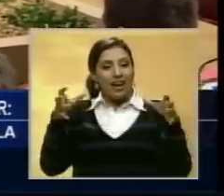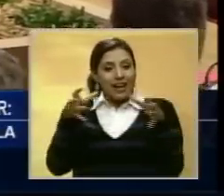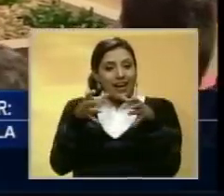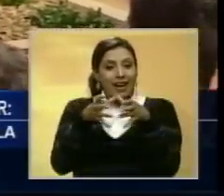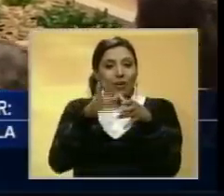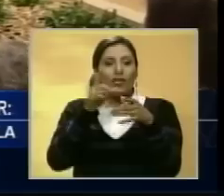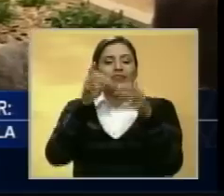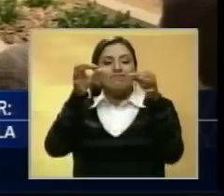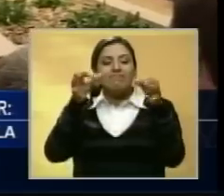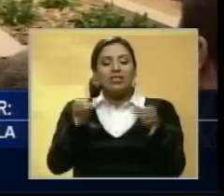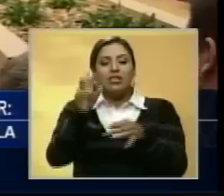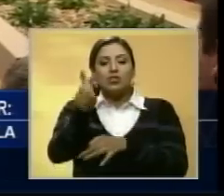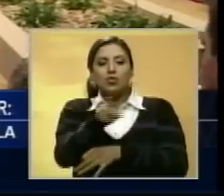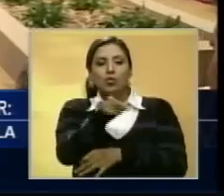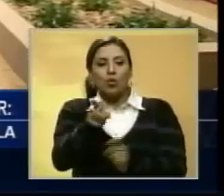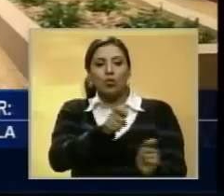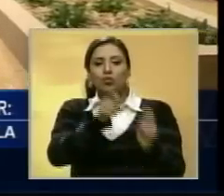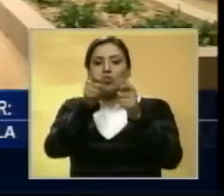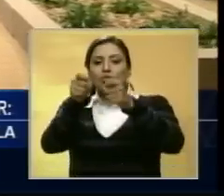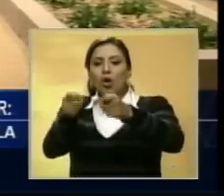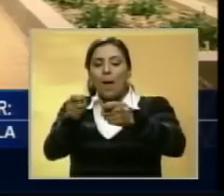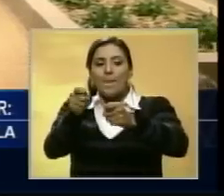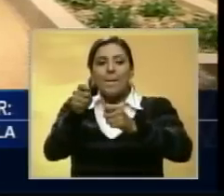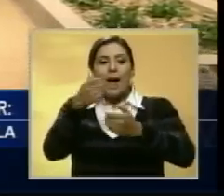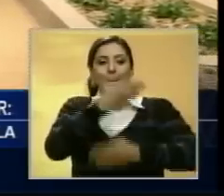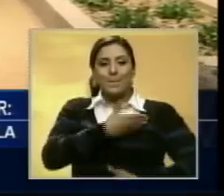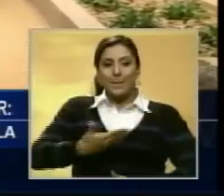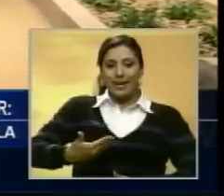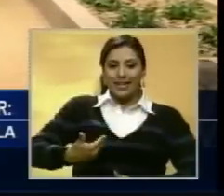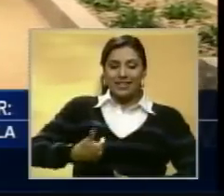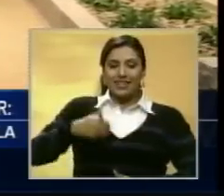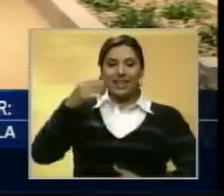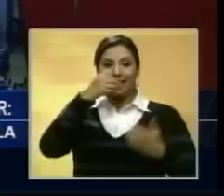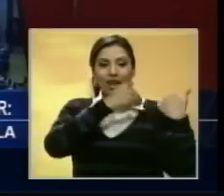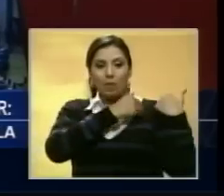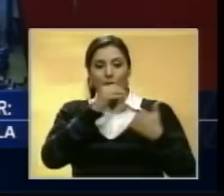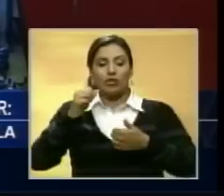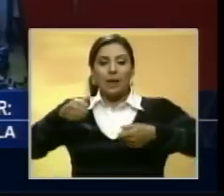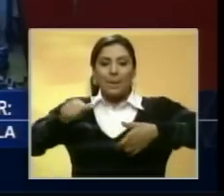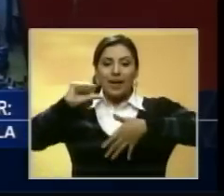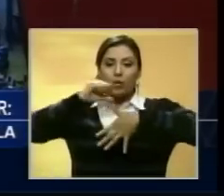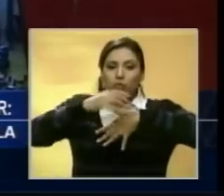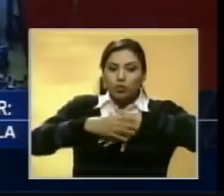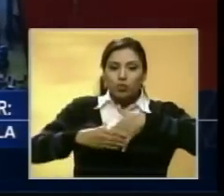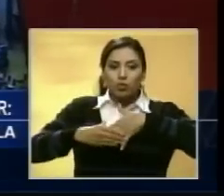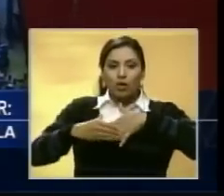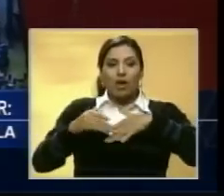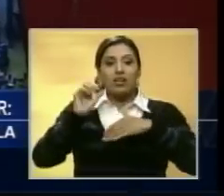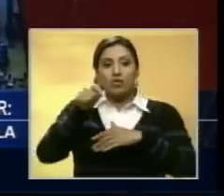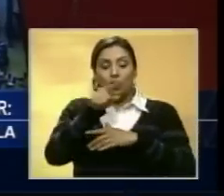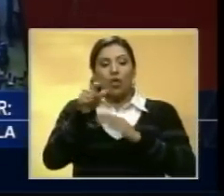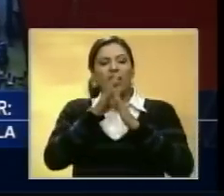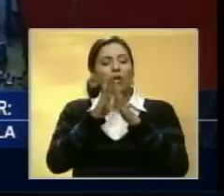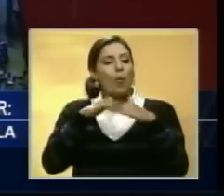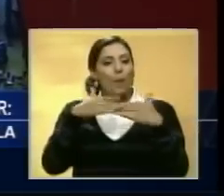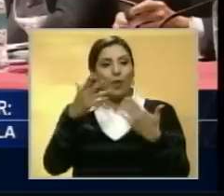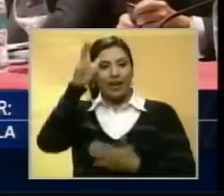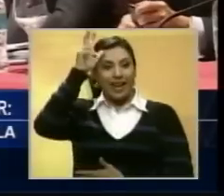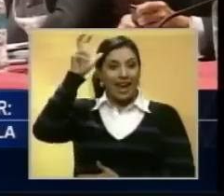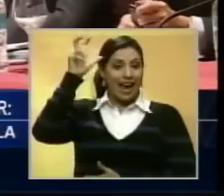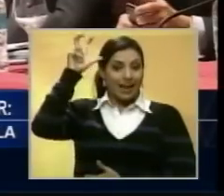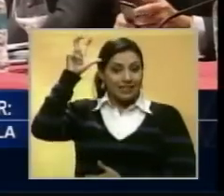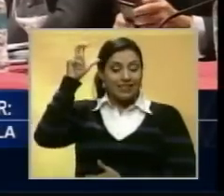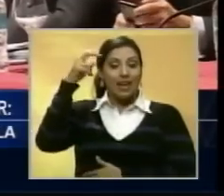en el que se definirá si se pasa la presidencia pro tempore del Mercosur a Venezuela. La reunión había sido pedida por el canciller